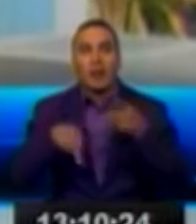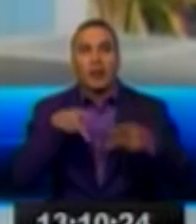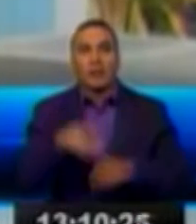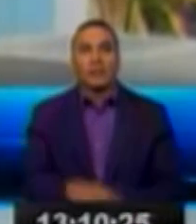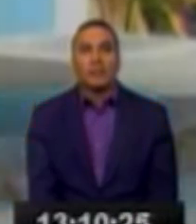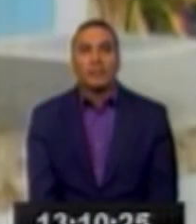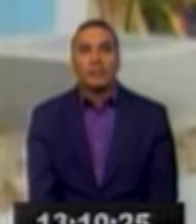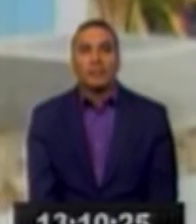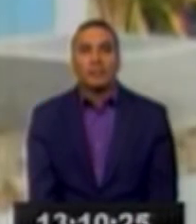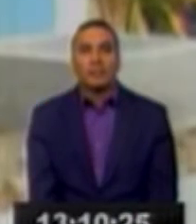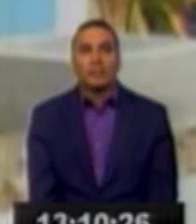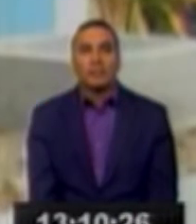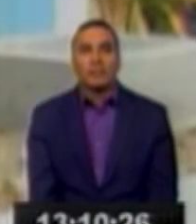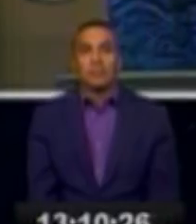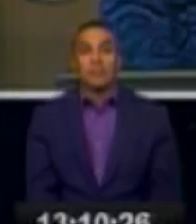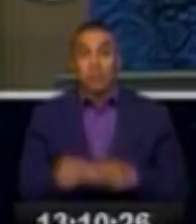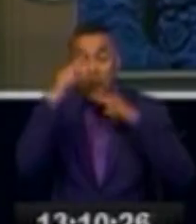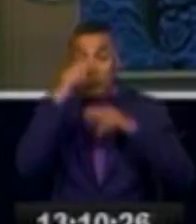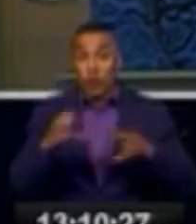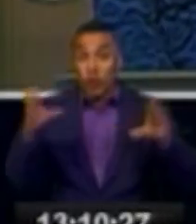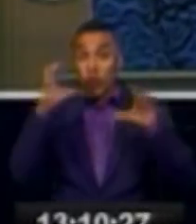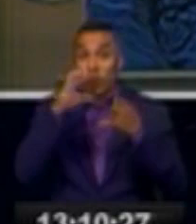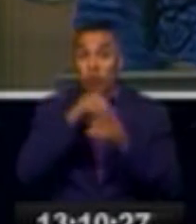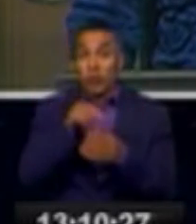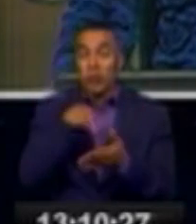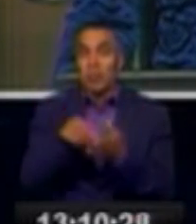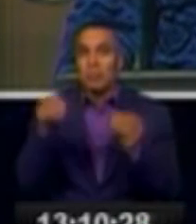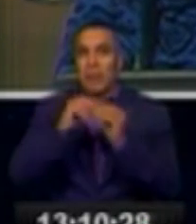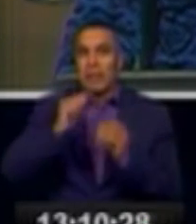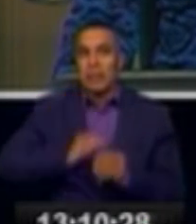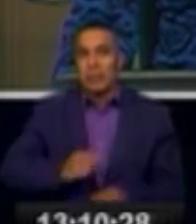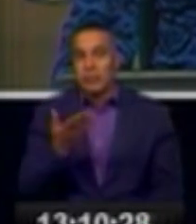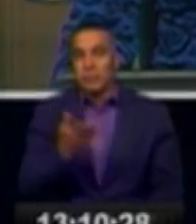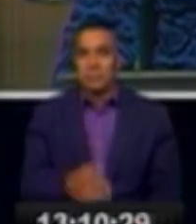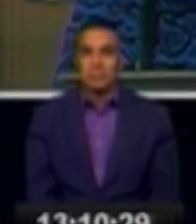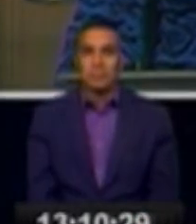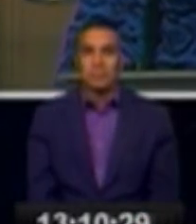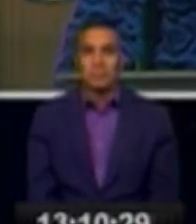En el noticiero de las 19 horas les tendremos más detalles. Compañeros, buenas tardes.